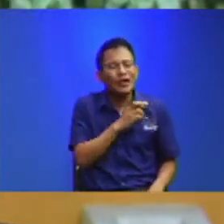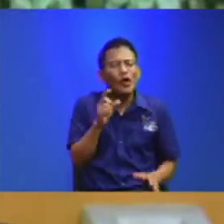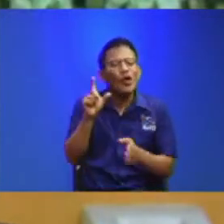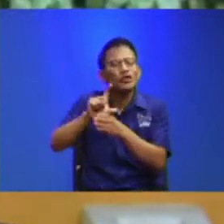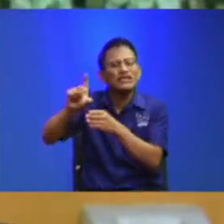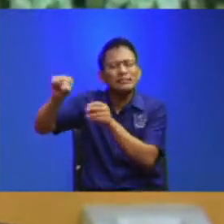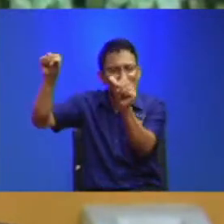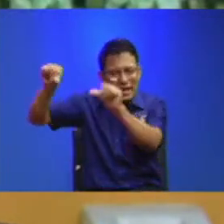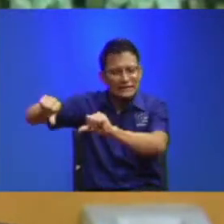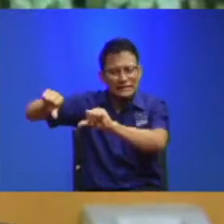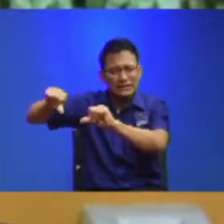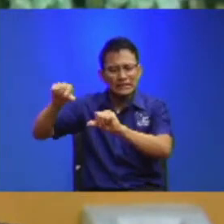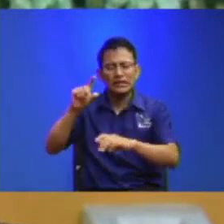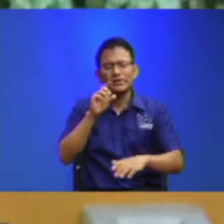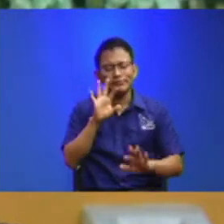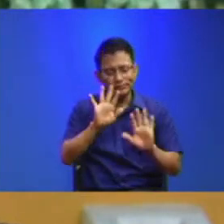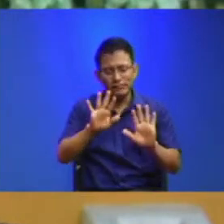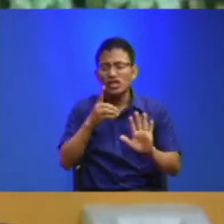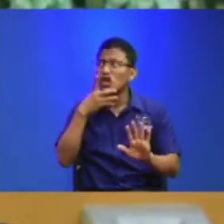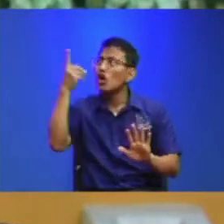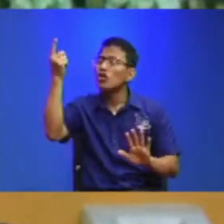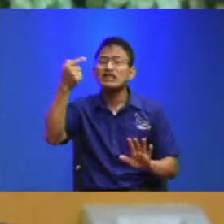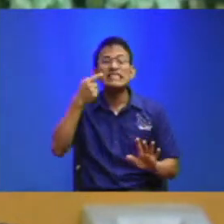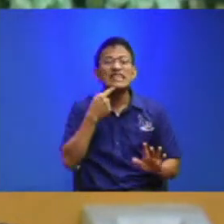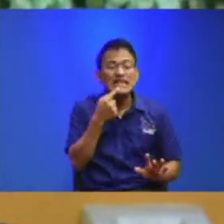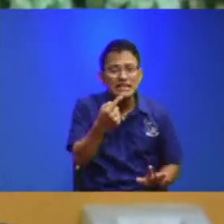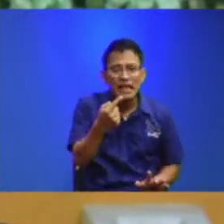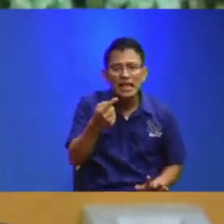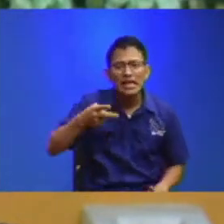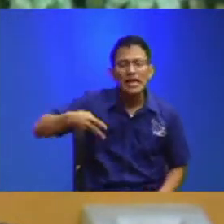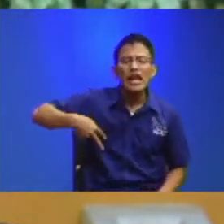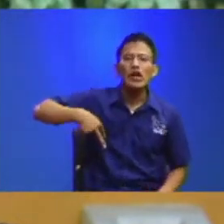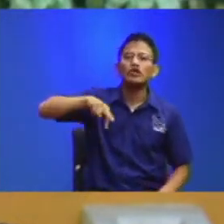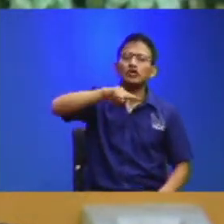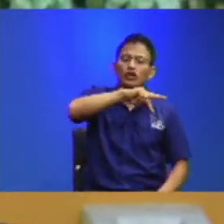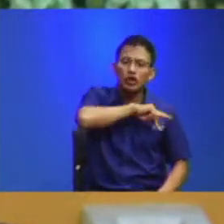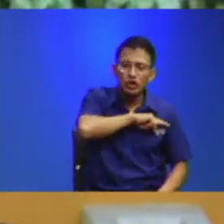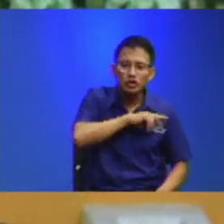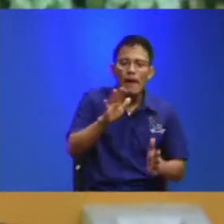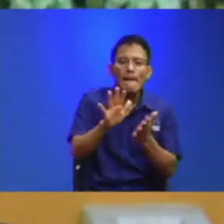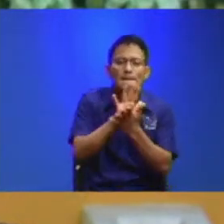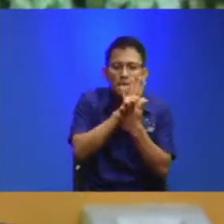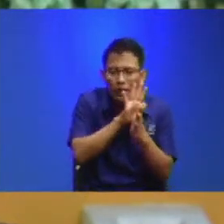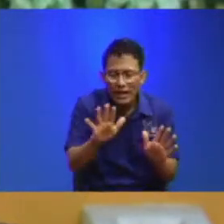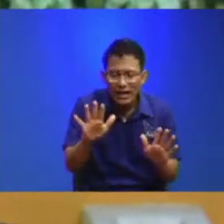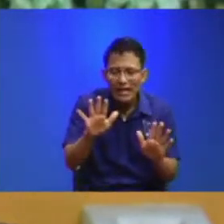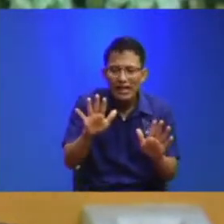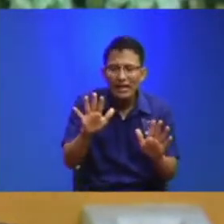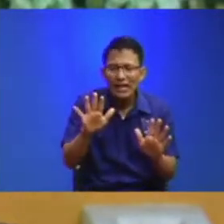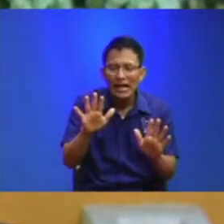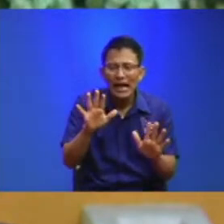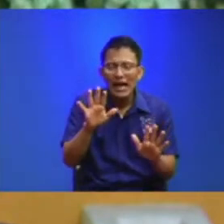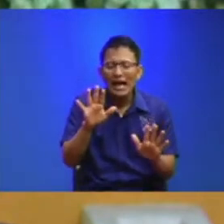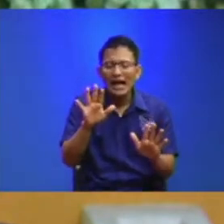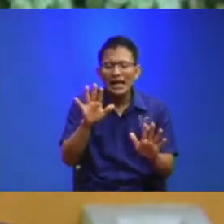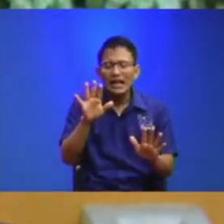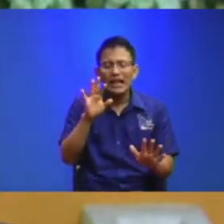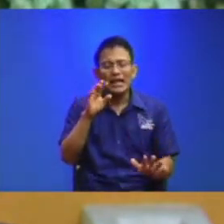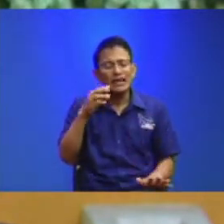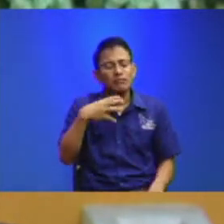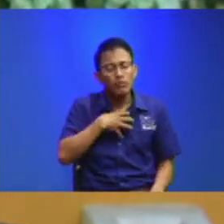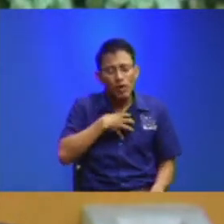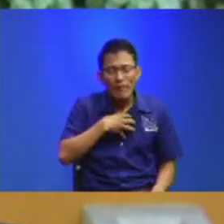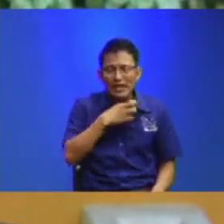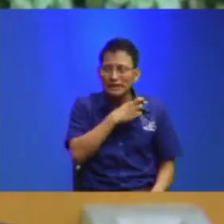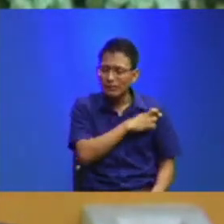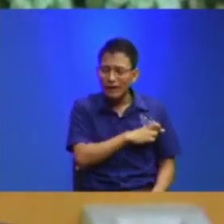Y Dios dice que debemos de morir a nuestras pasiones. Teníamos tal derecho. Y decir, ok, voy a dejar